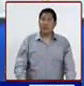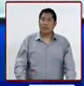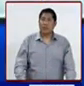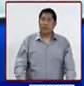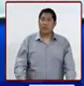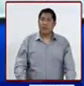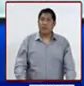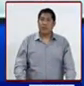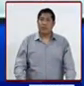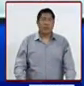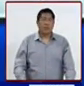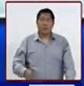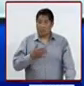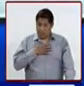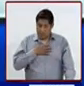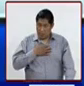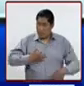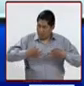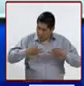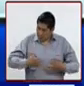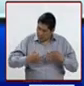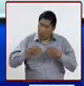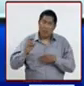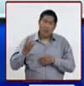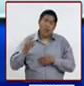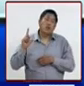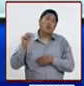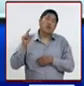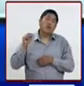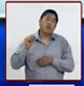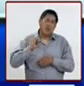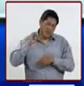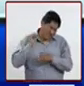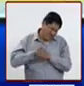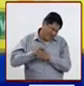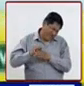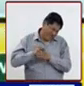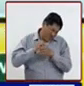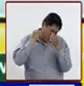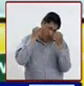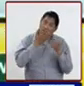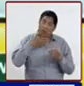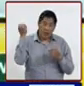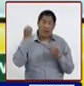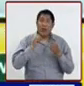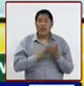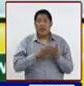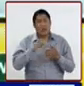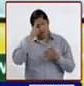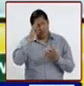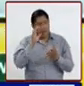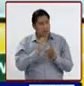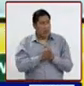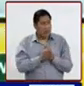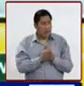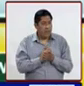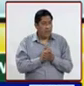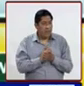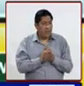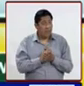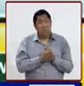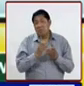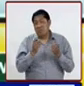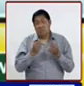Estoy en el equipo titular de la sub-20, estoy entrenando, estoy dando lo mejor de mí, y gracias a eso yo creo que es